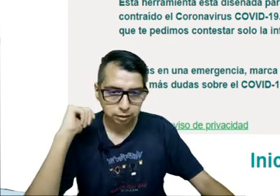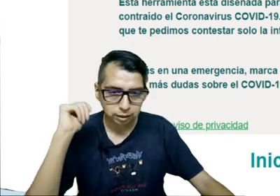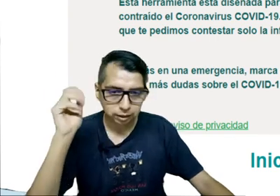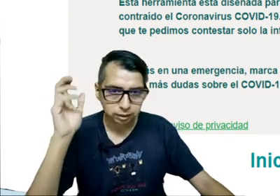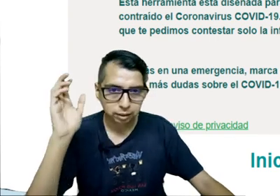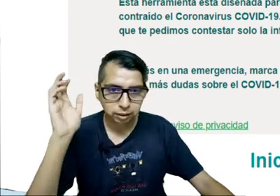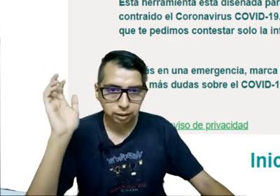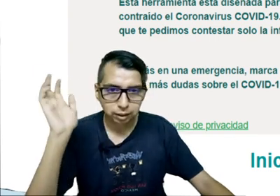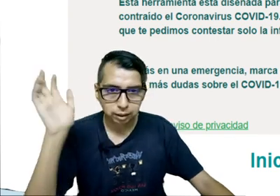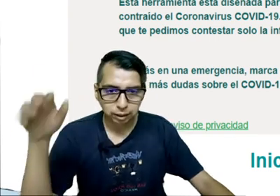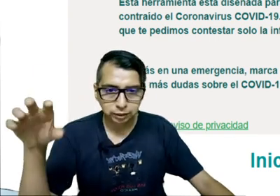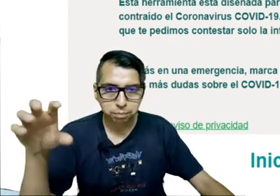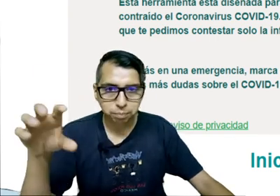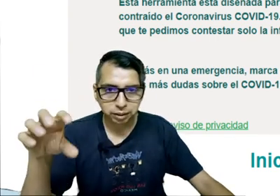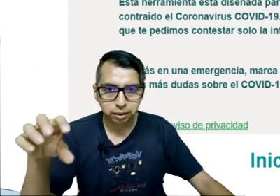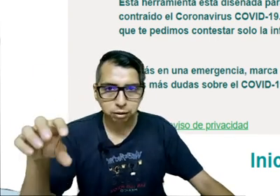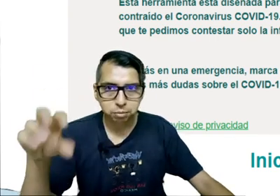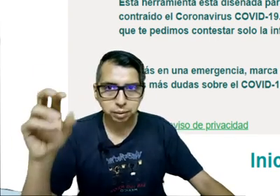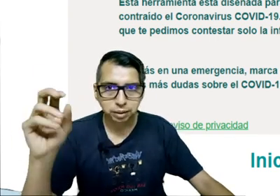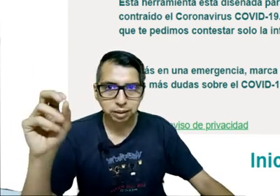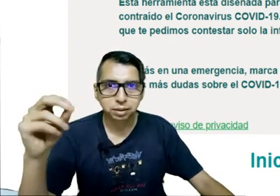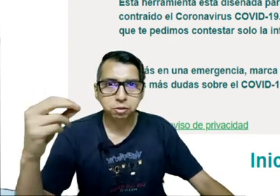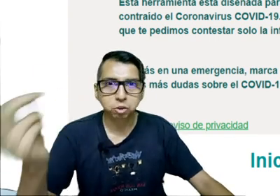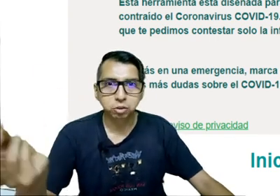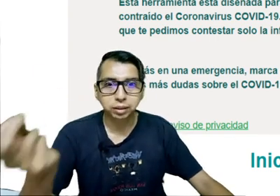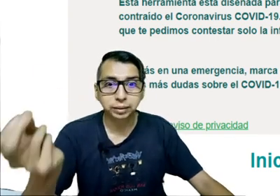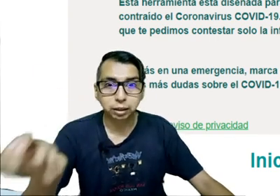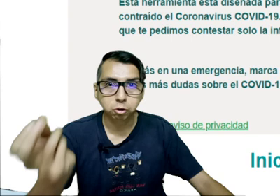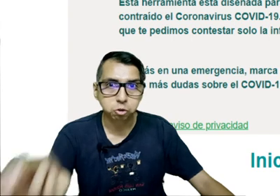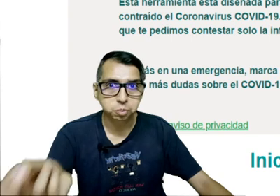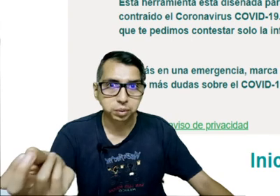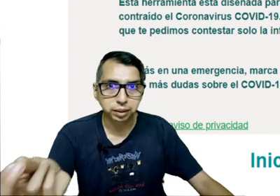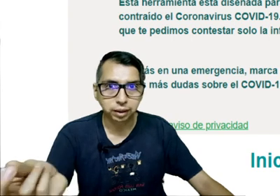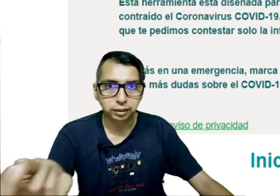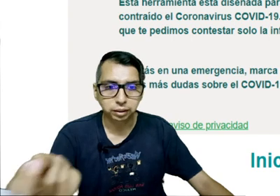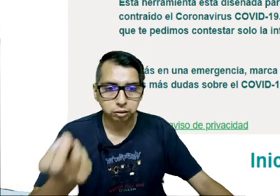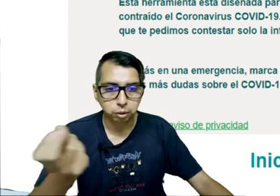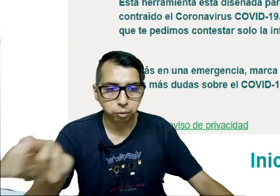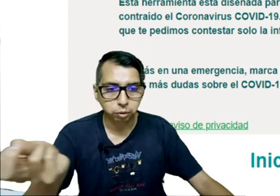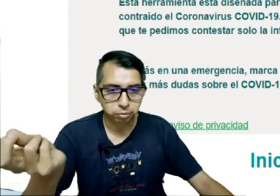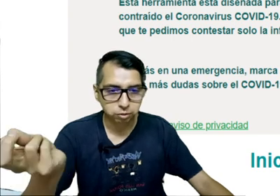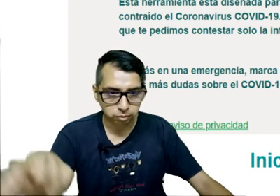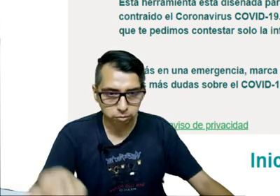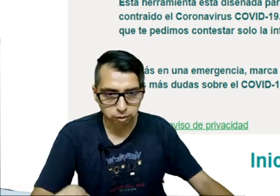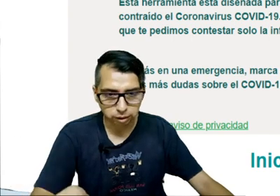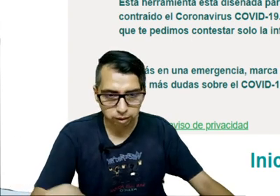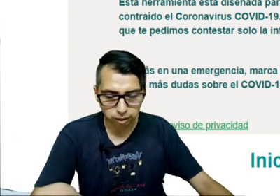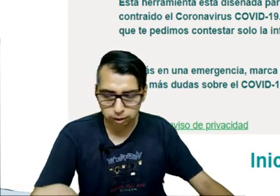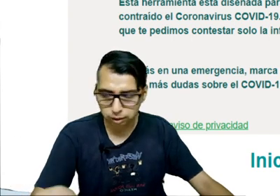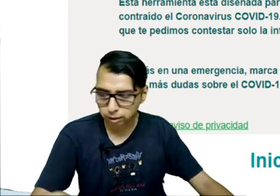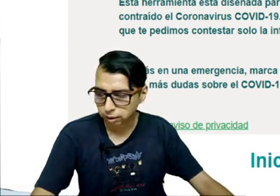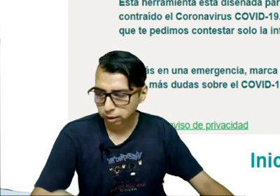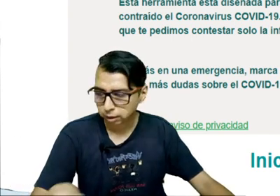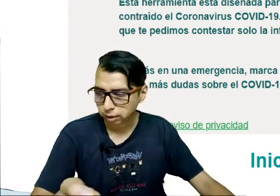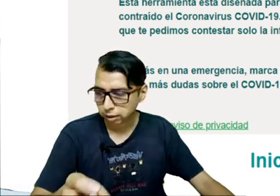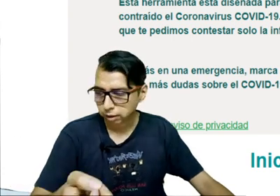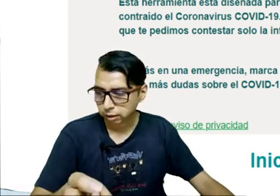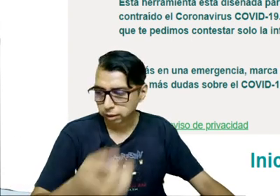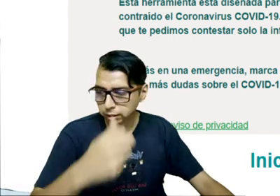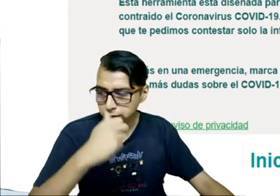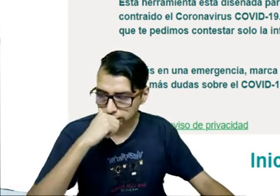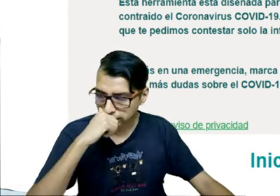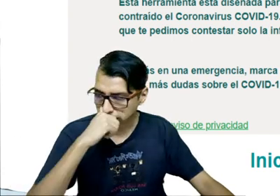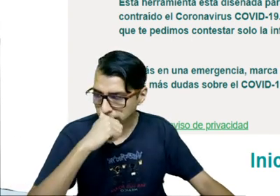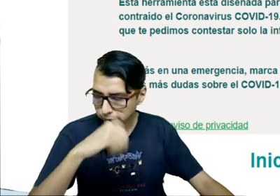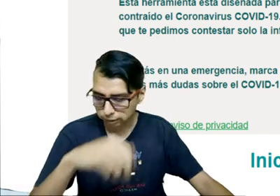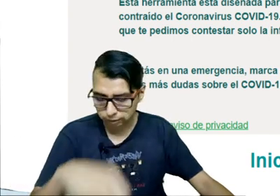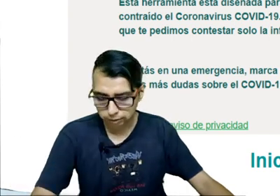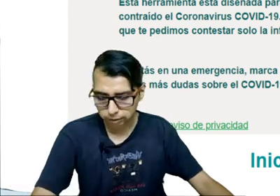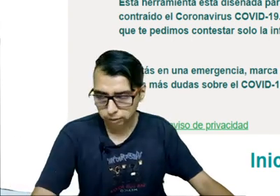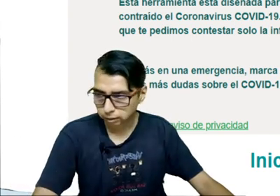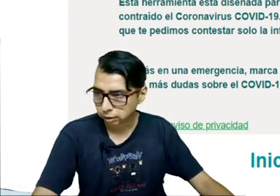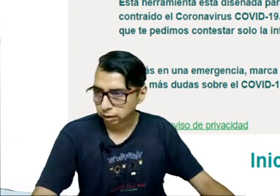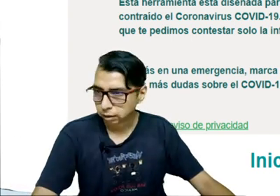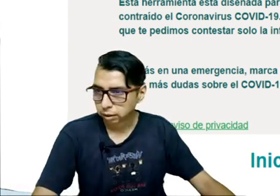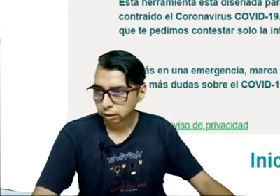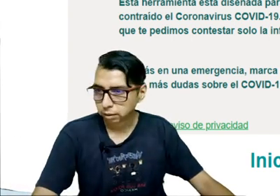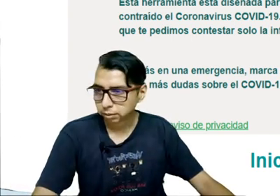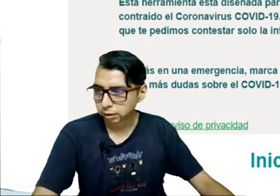aquí en esta página nos va a decir dónde están los hospitales a los que podemos ocupar este